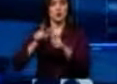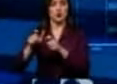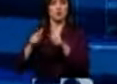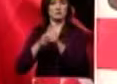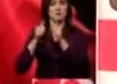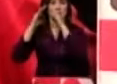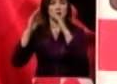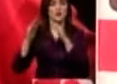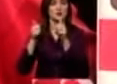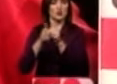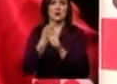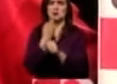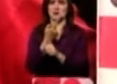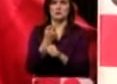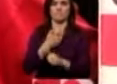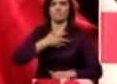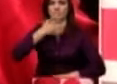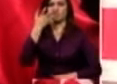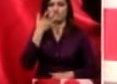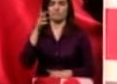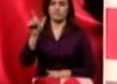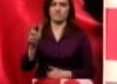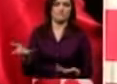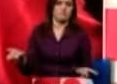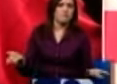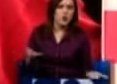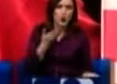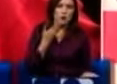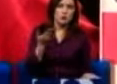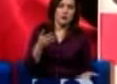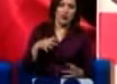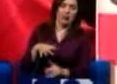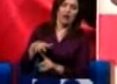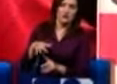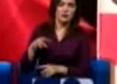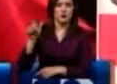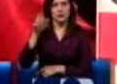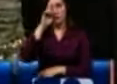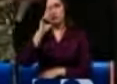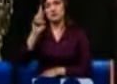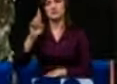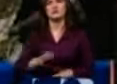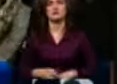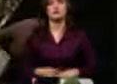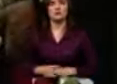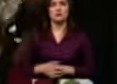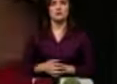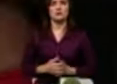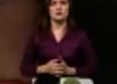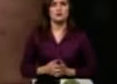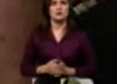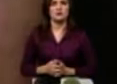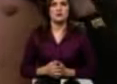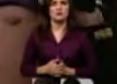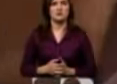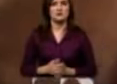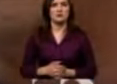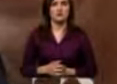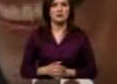lo ocurrido. Estamos molestos que lo que le pasó a don Carlos, porque es una persona que se merece el respeto. Y si no, aquí está, pues